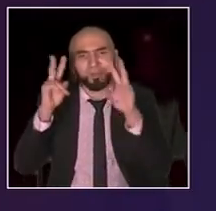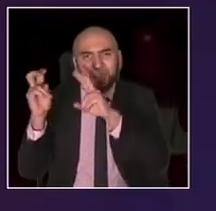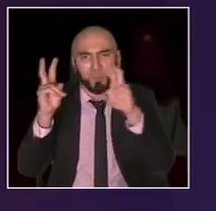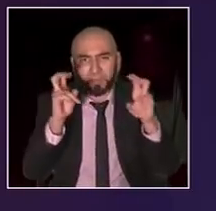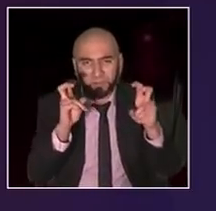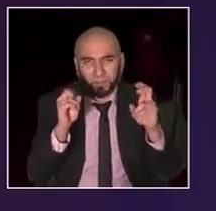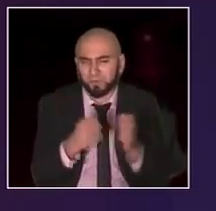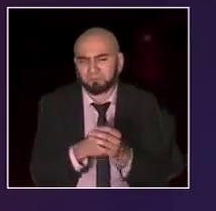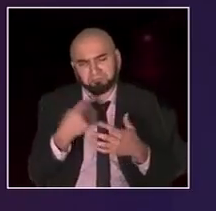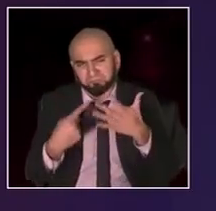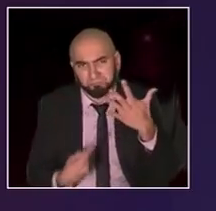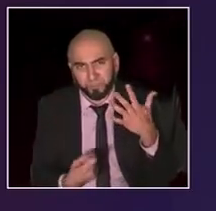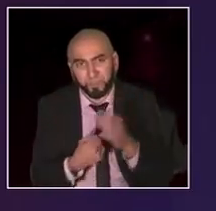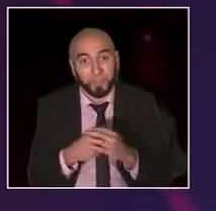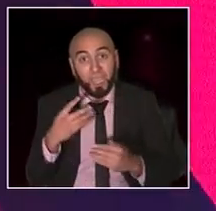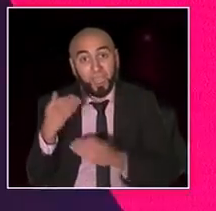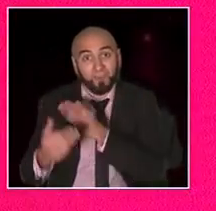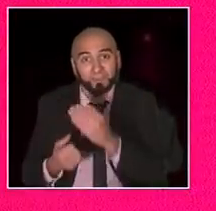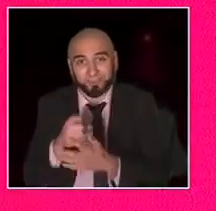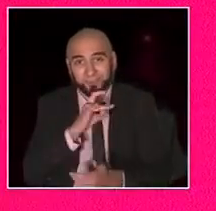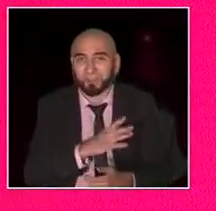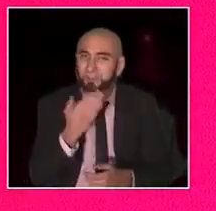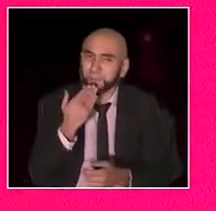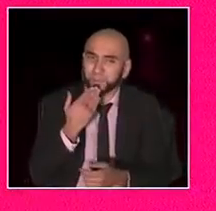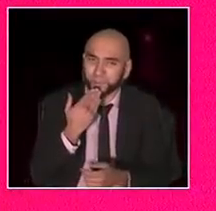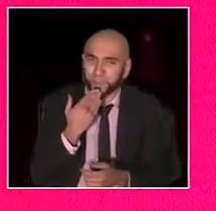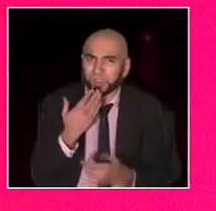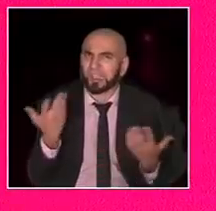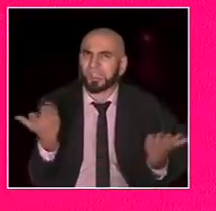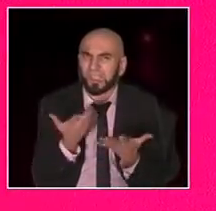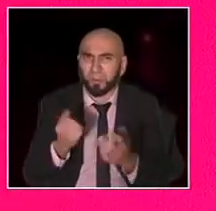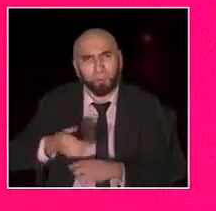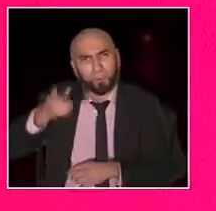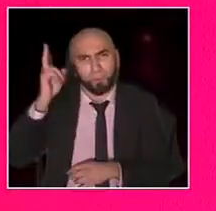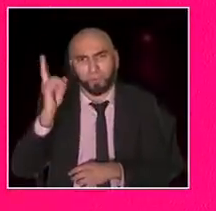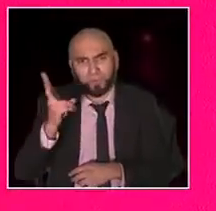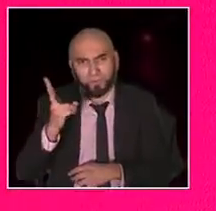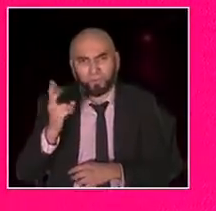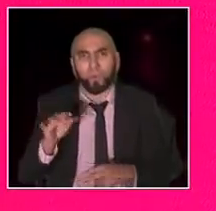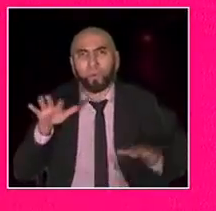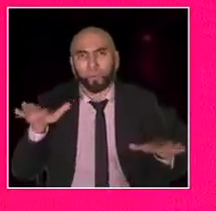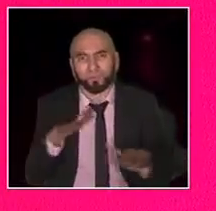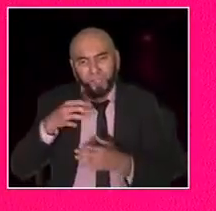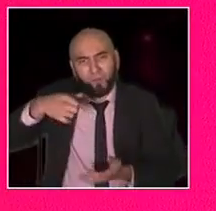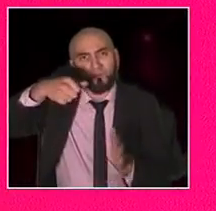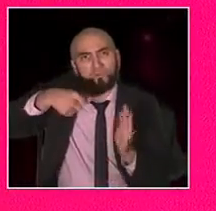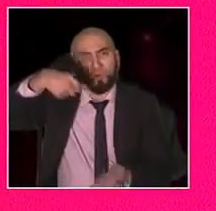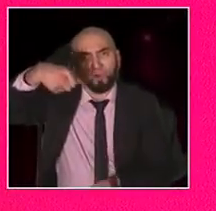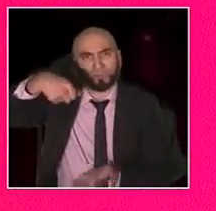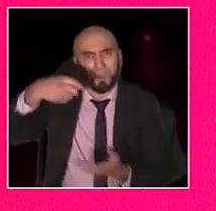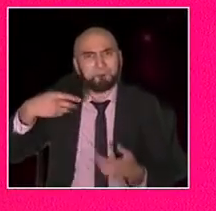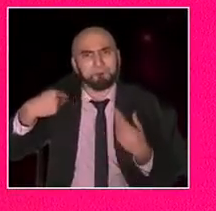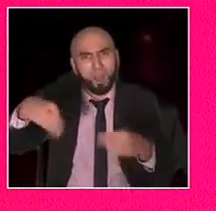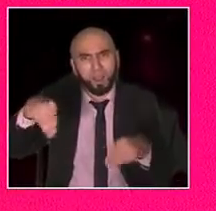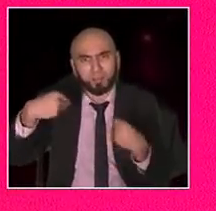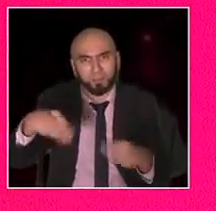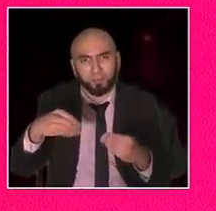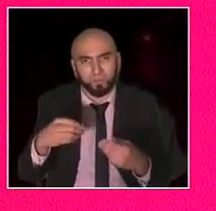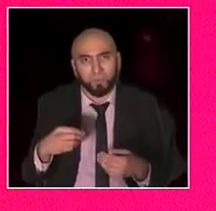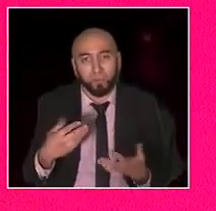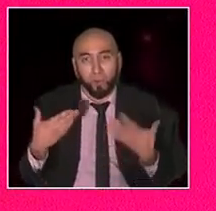hecho Chile y en forma muy significativa es el prohibir el uso de las bolsas plásticas. Tenemos hoy día, todos los